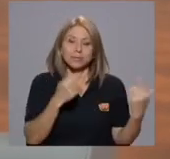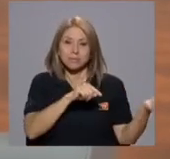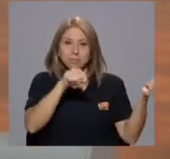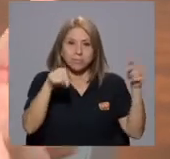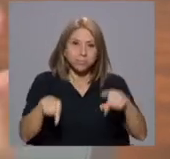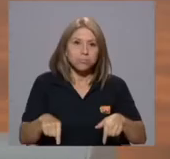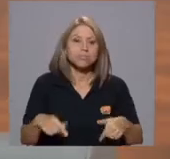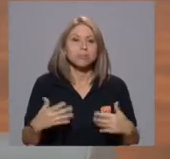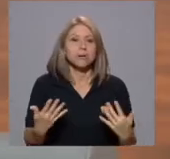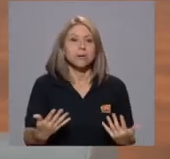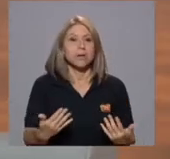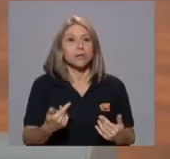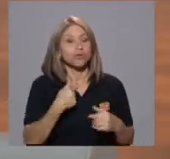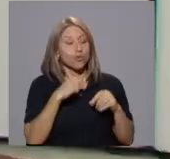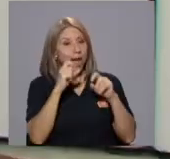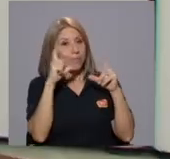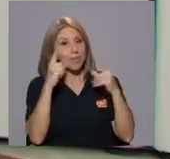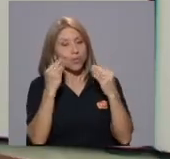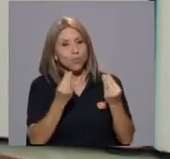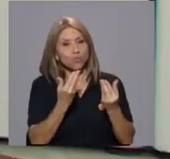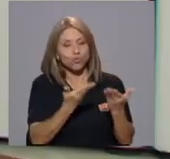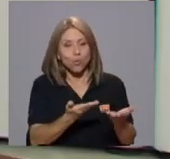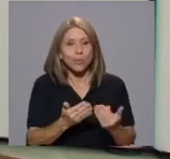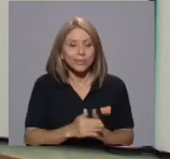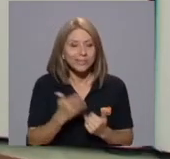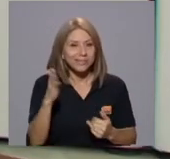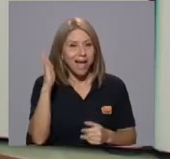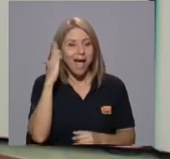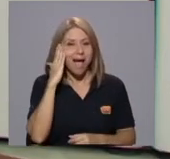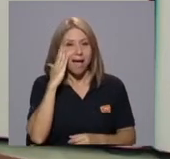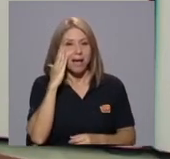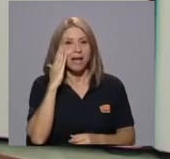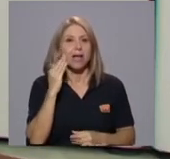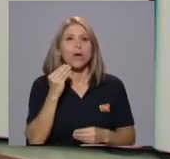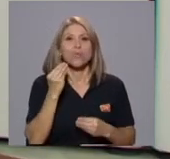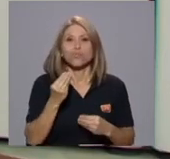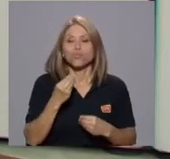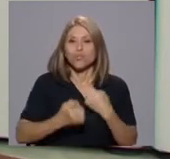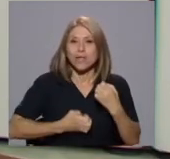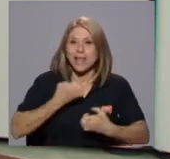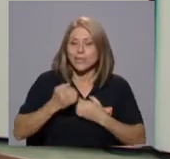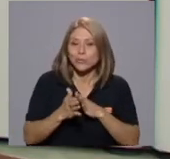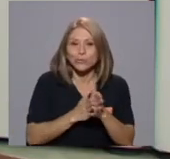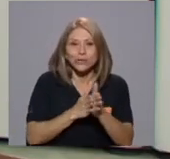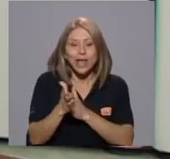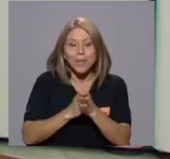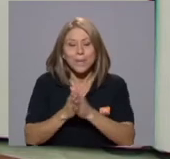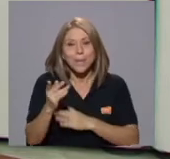de que te admiro mucho, ya sabes, y muy entusiasmado con ver esta